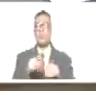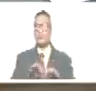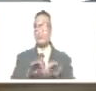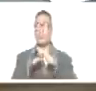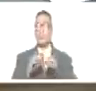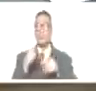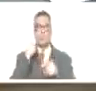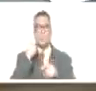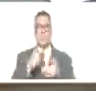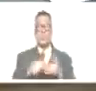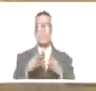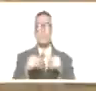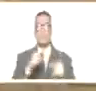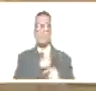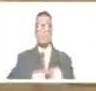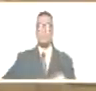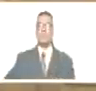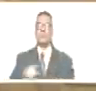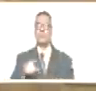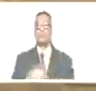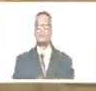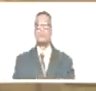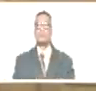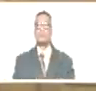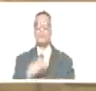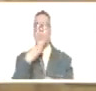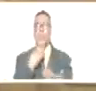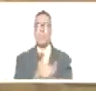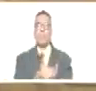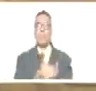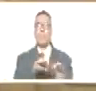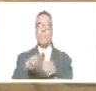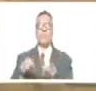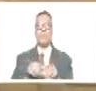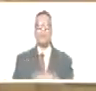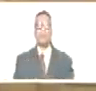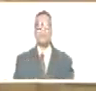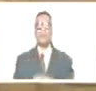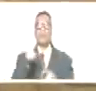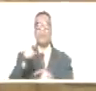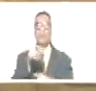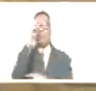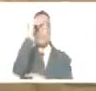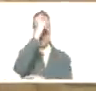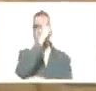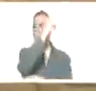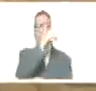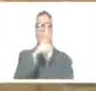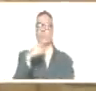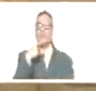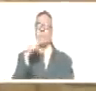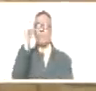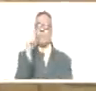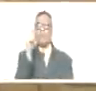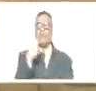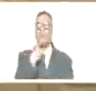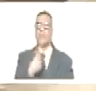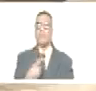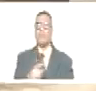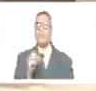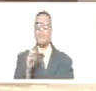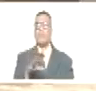todo, señor presidente. Gracias, secretaria. Adelante, diputado Cabello. Pido, presidente, que se